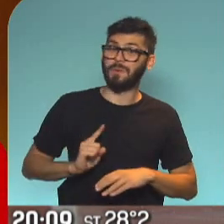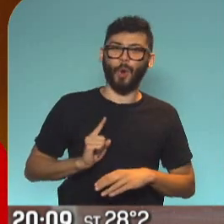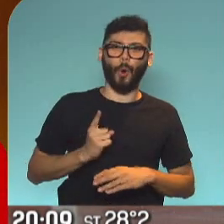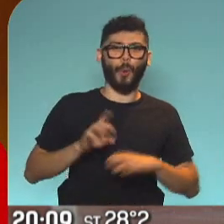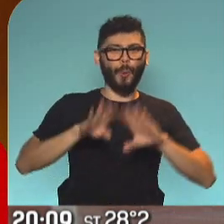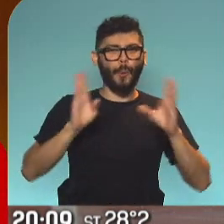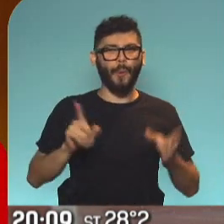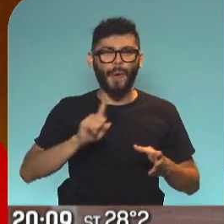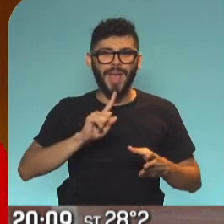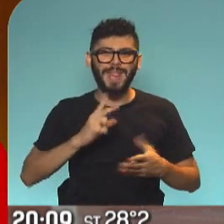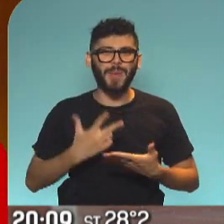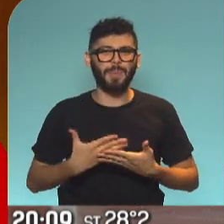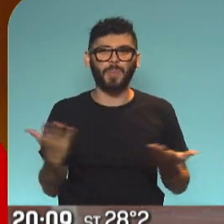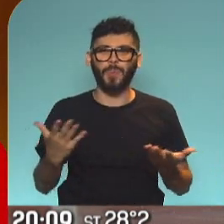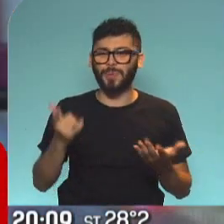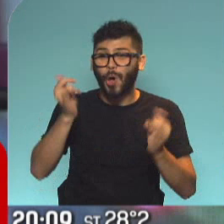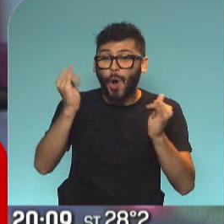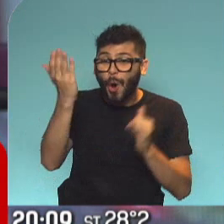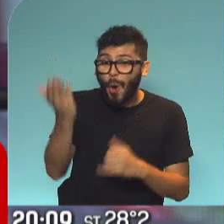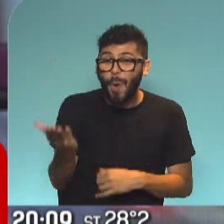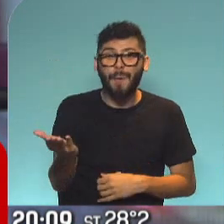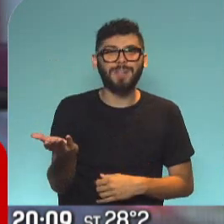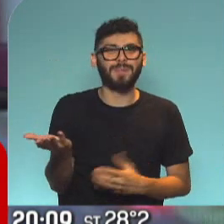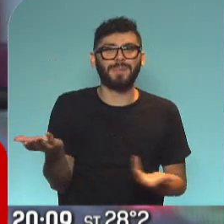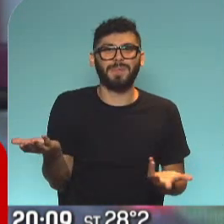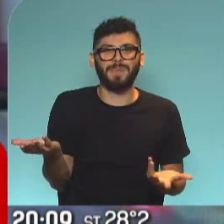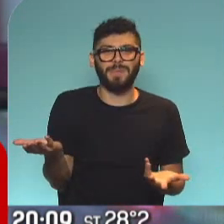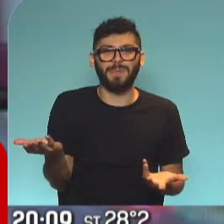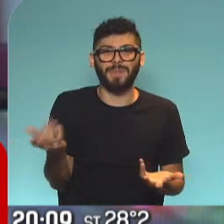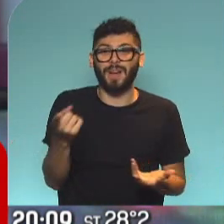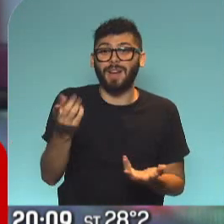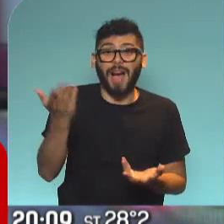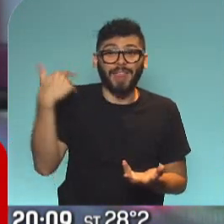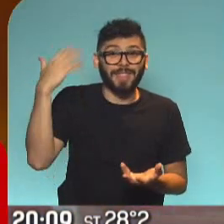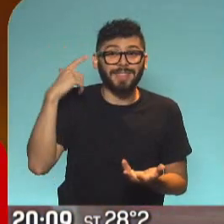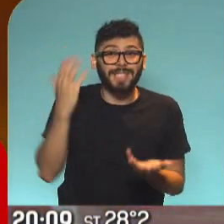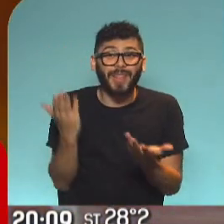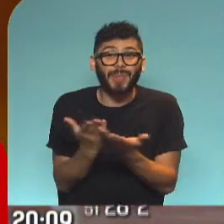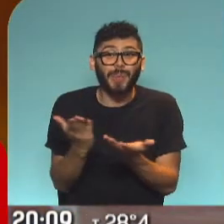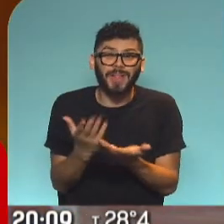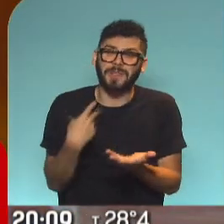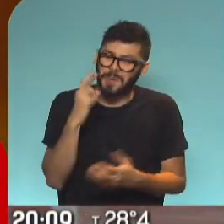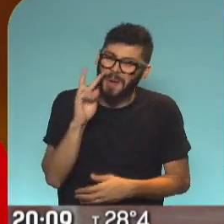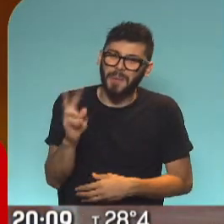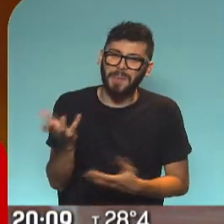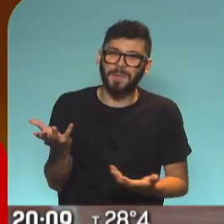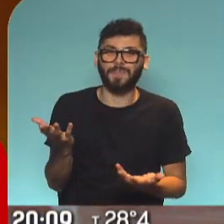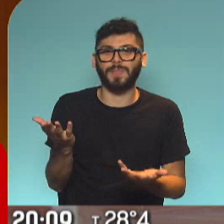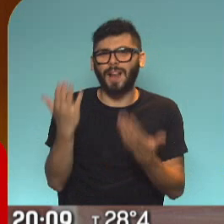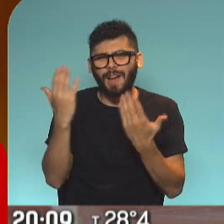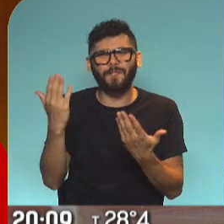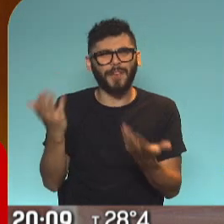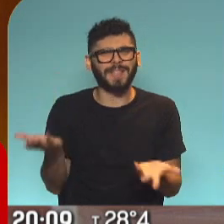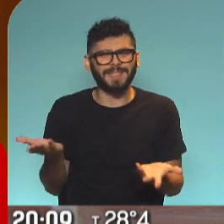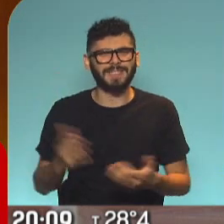televisión pública, y esta joven que yo la vi, estás estudiante. Muy bien. Y la felicito